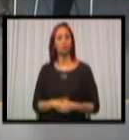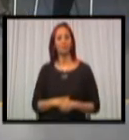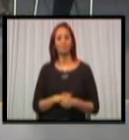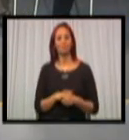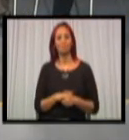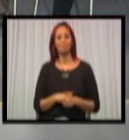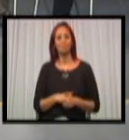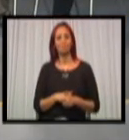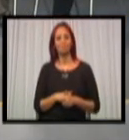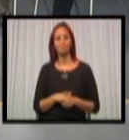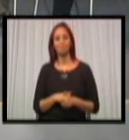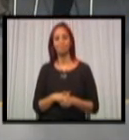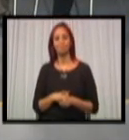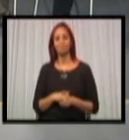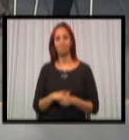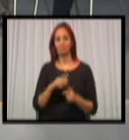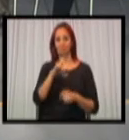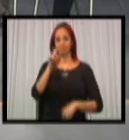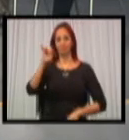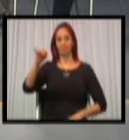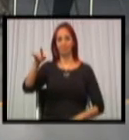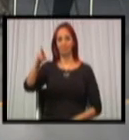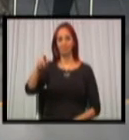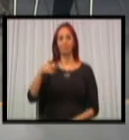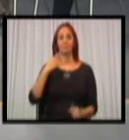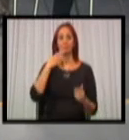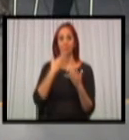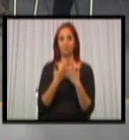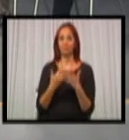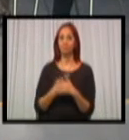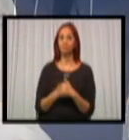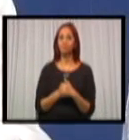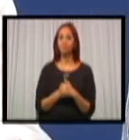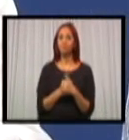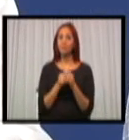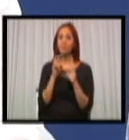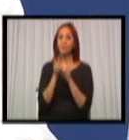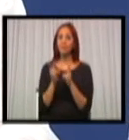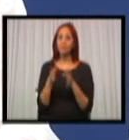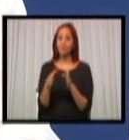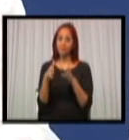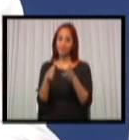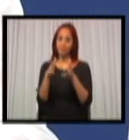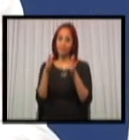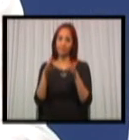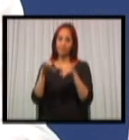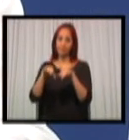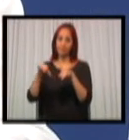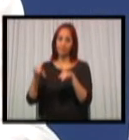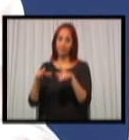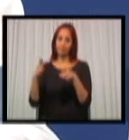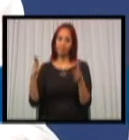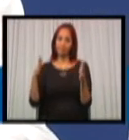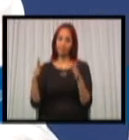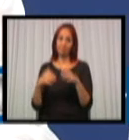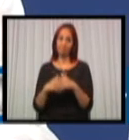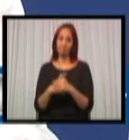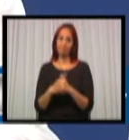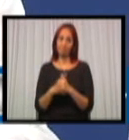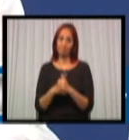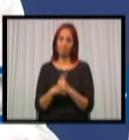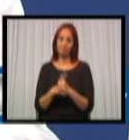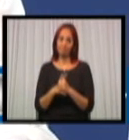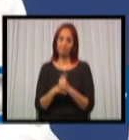Muy bien, don Javier. Sí, bueno, el tema de caminos de la red cantonal es